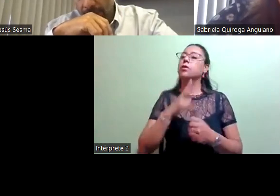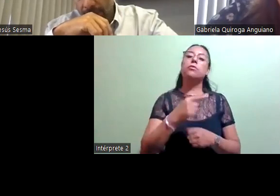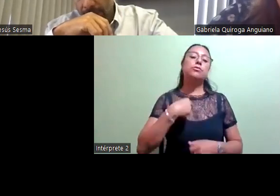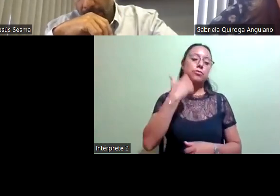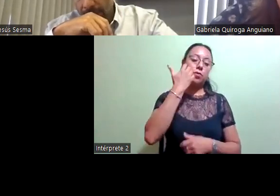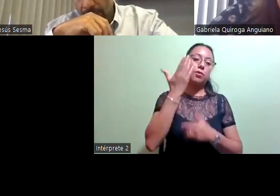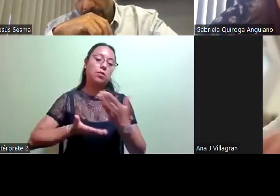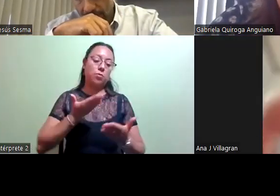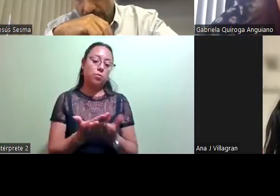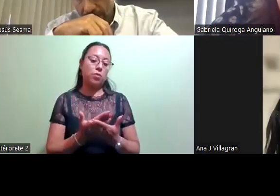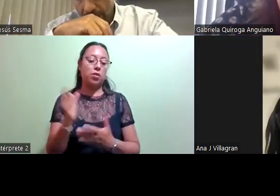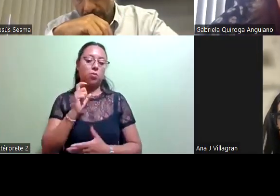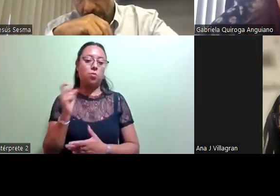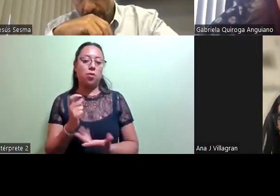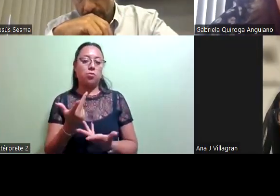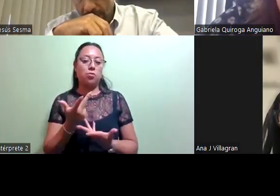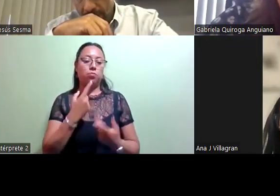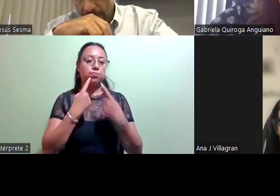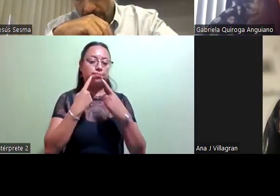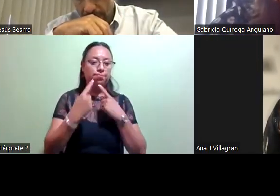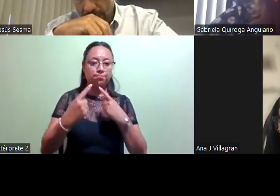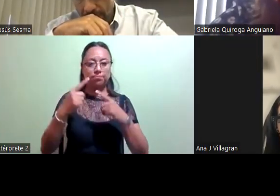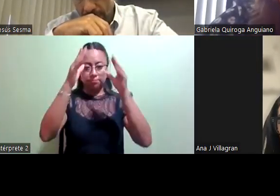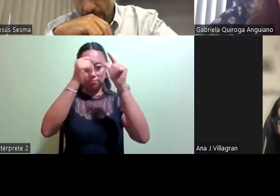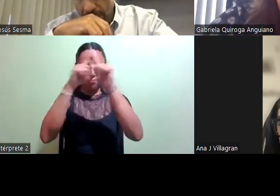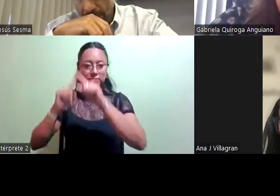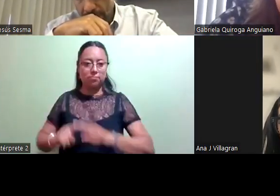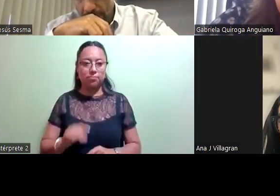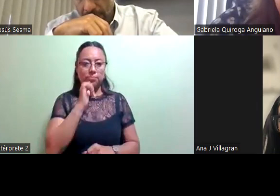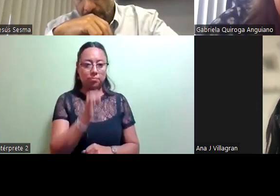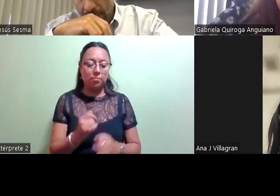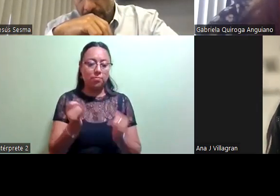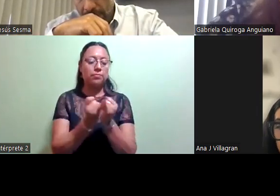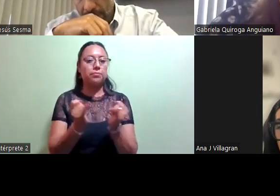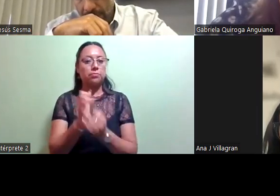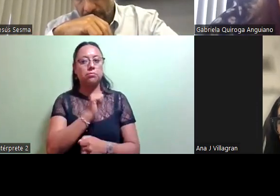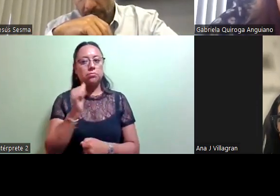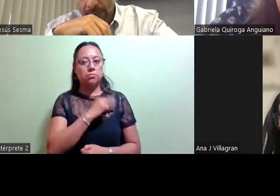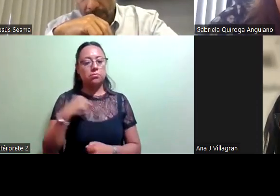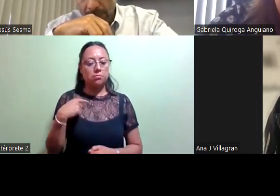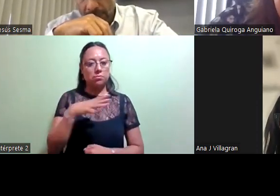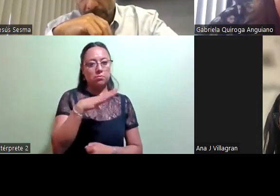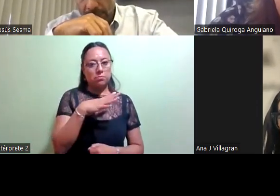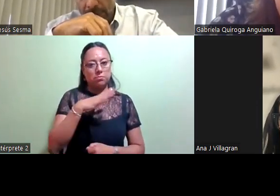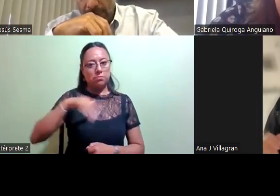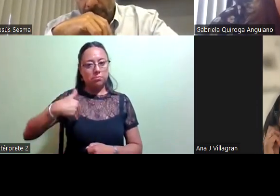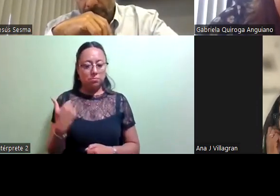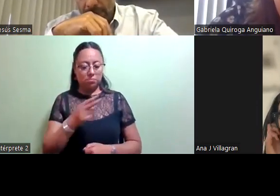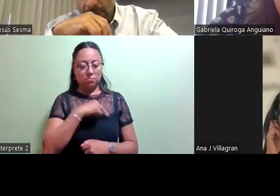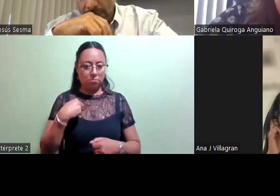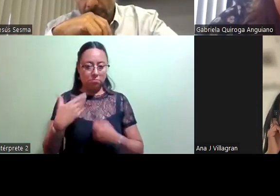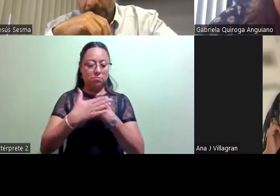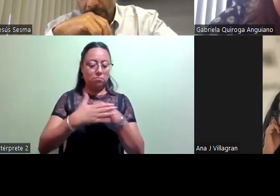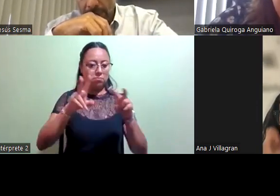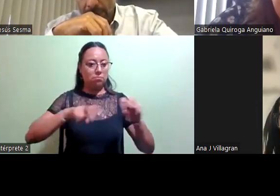proponiendo en donde no hubo disensos, y las otras que tenemos pues guardadas las haremos en